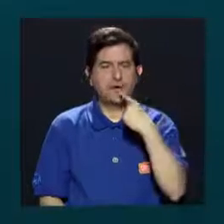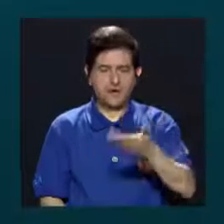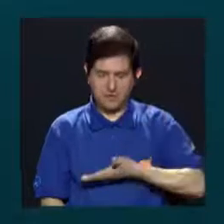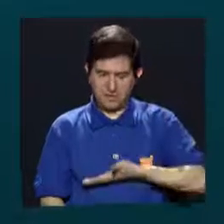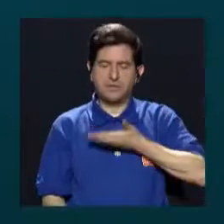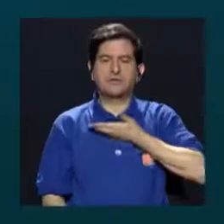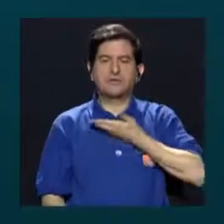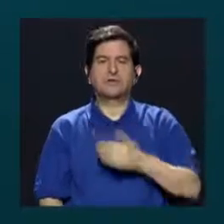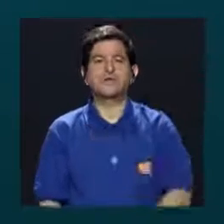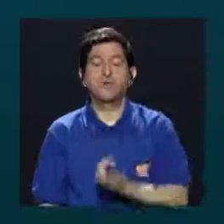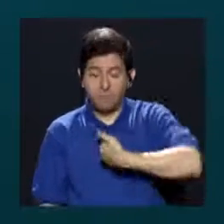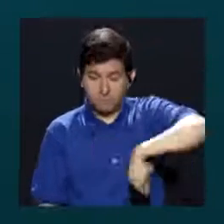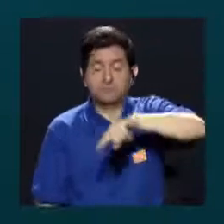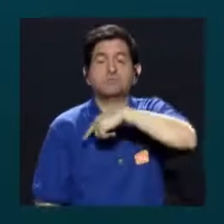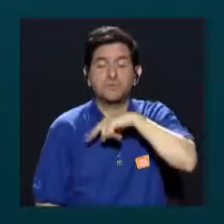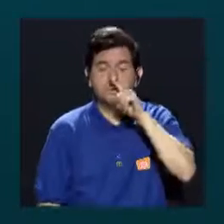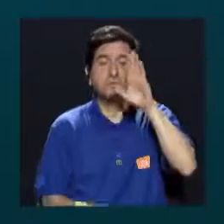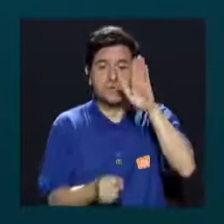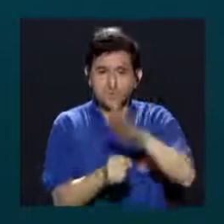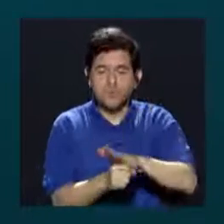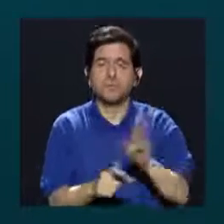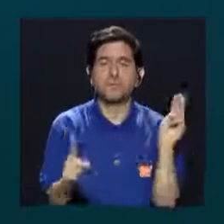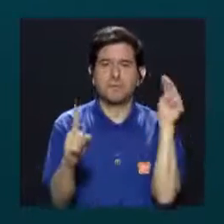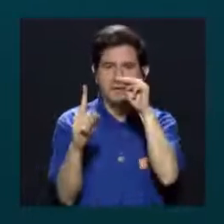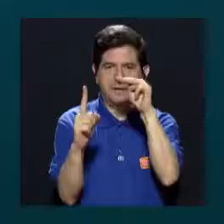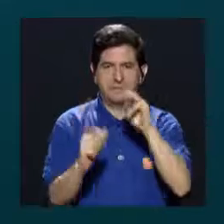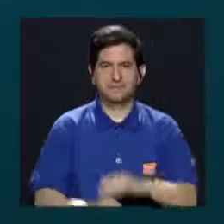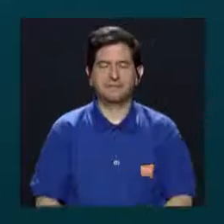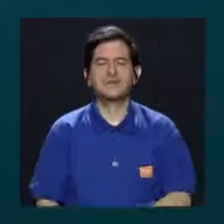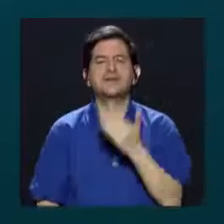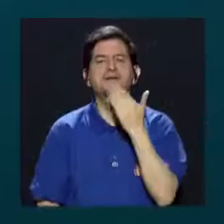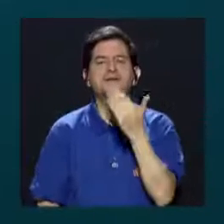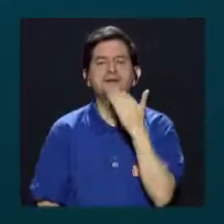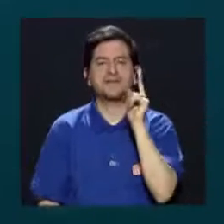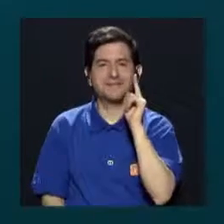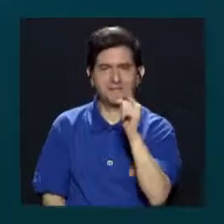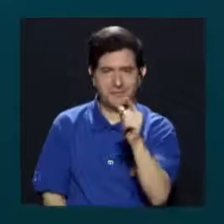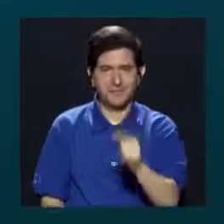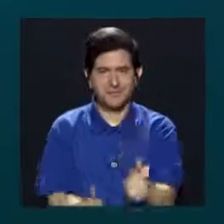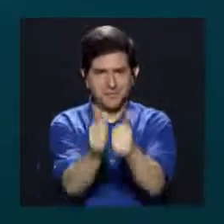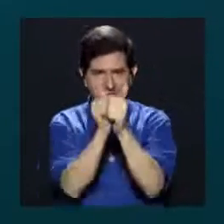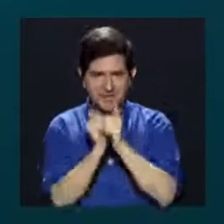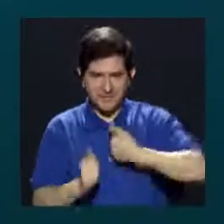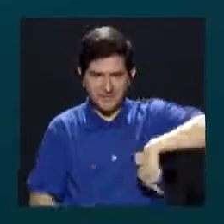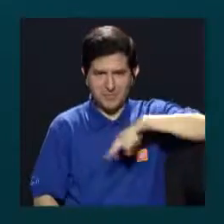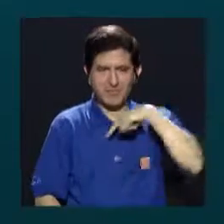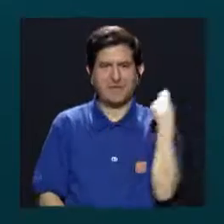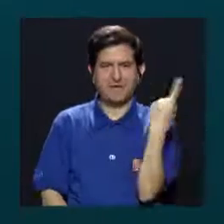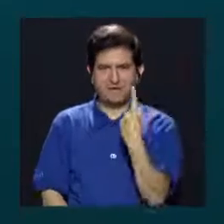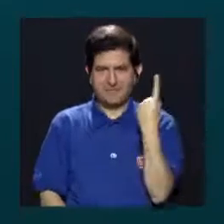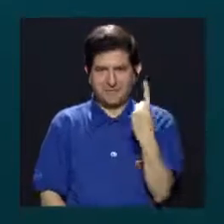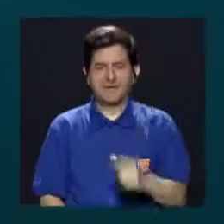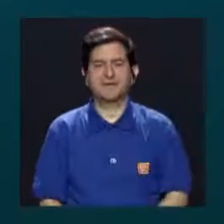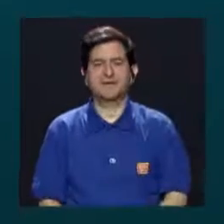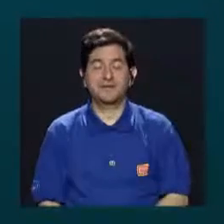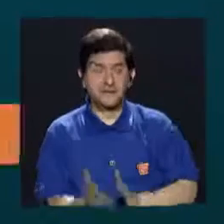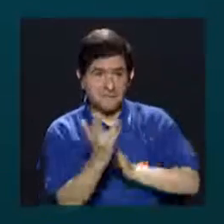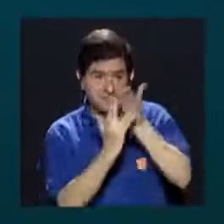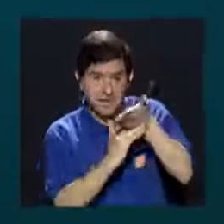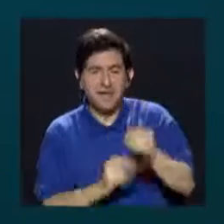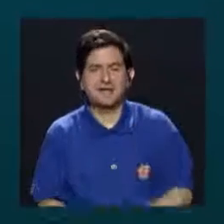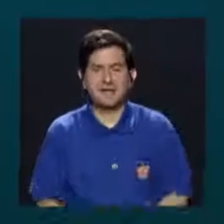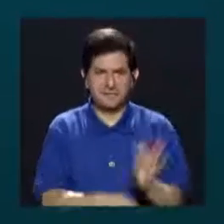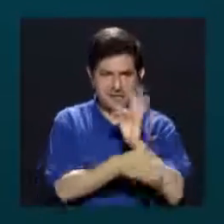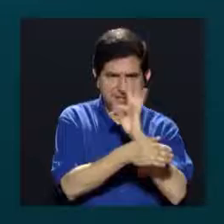decir con orgullo que hemos cumplido con nuestra misión gracias a usted por acompañarnos siempre tanto por